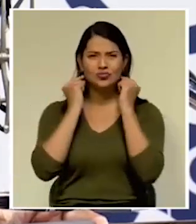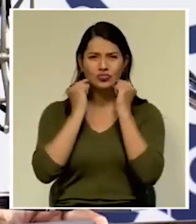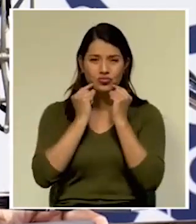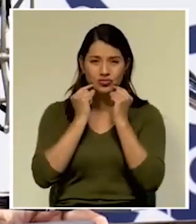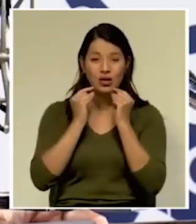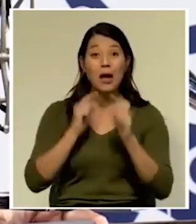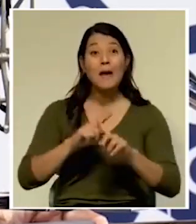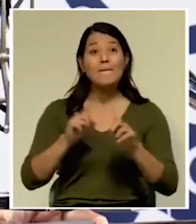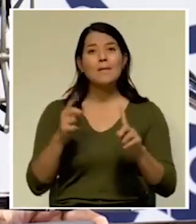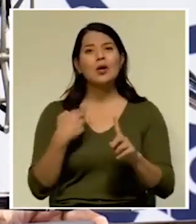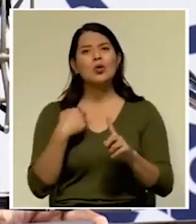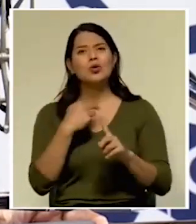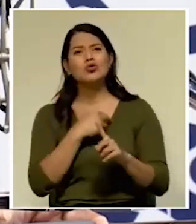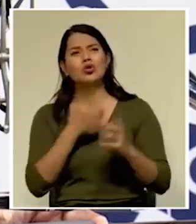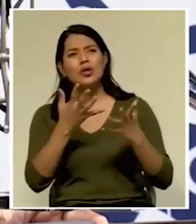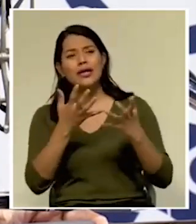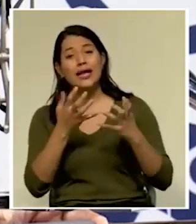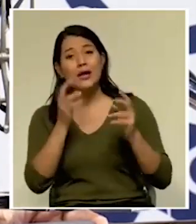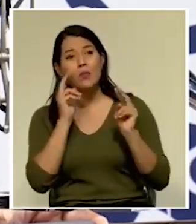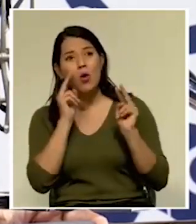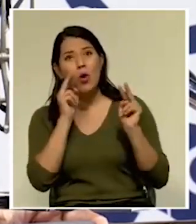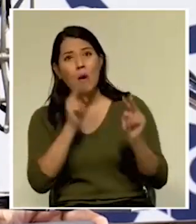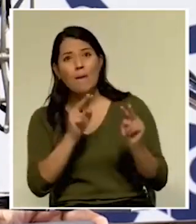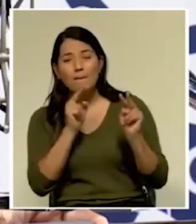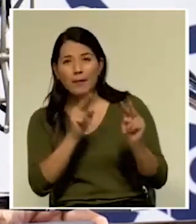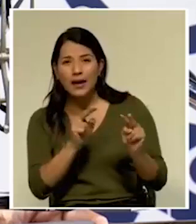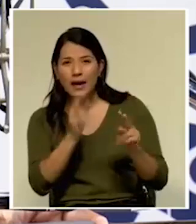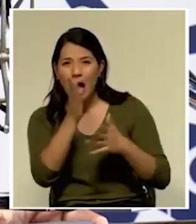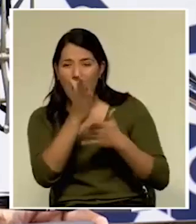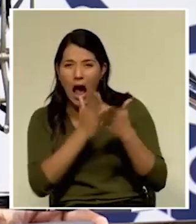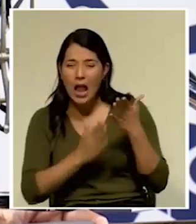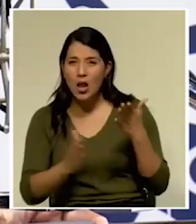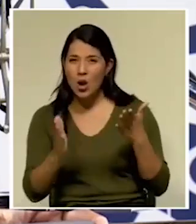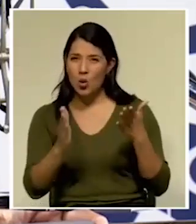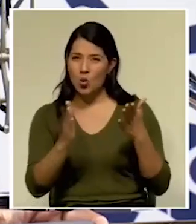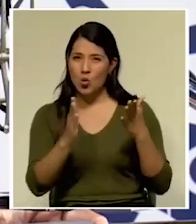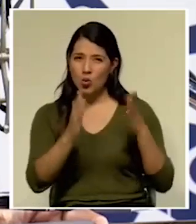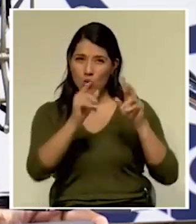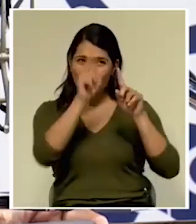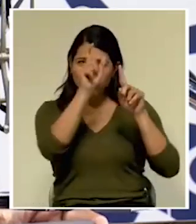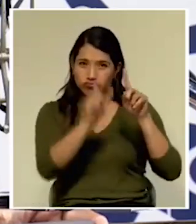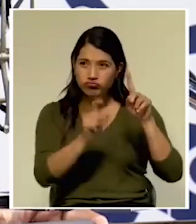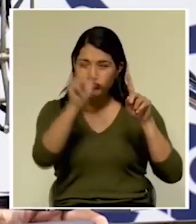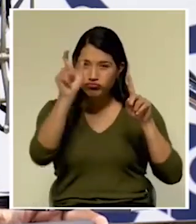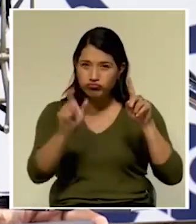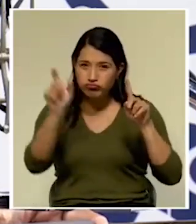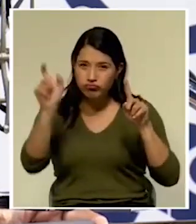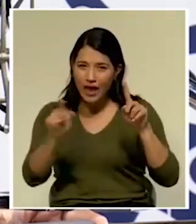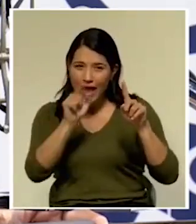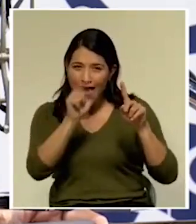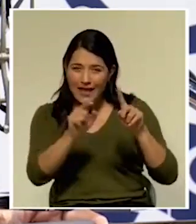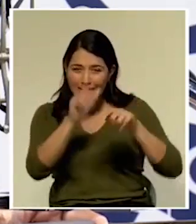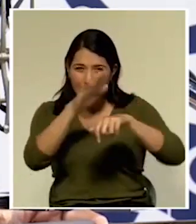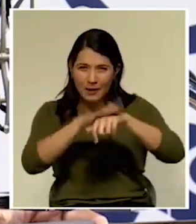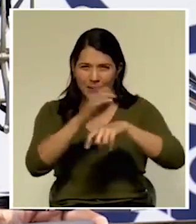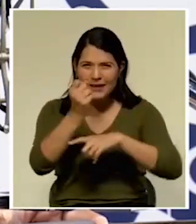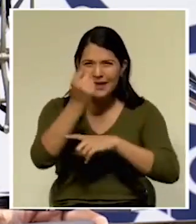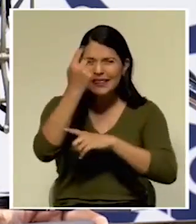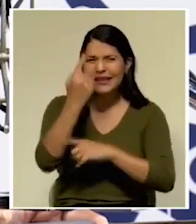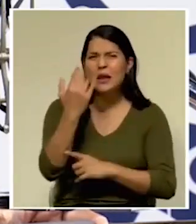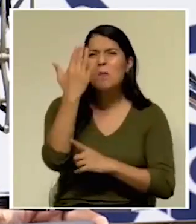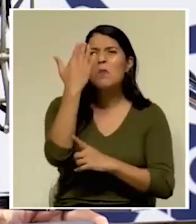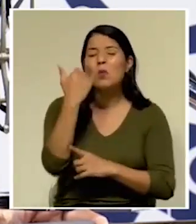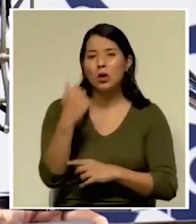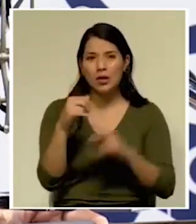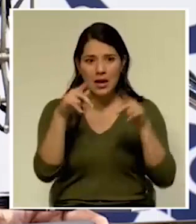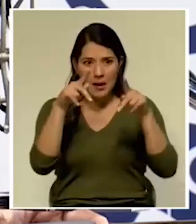a observar son algunos gráficos que nos orienten respecto de qué es lo que está moviendo a la gente